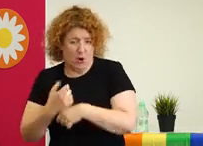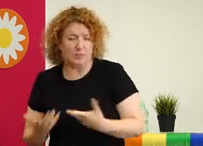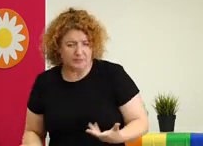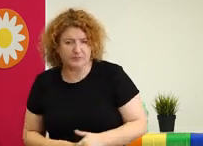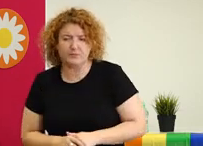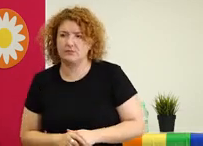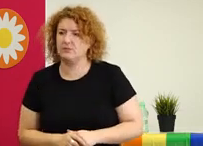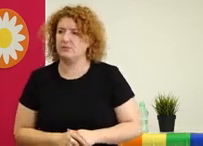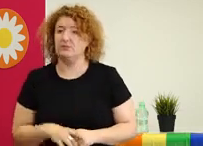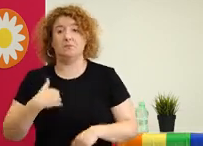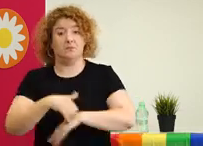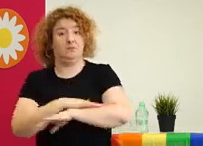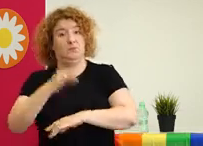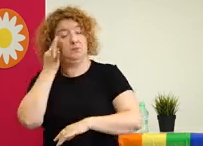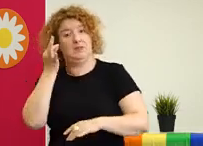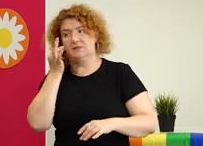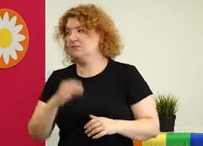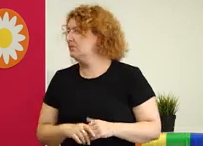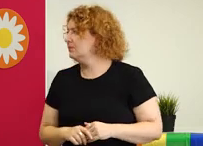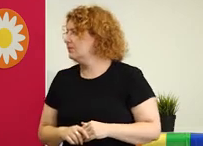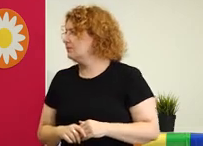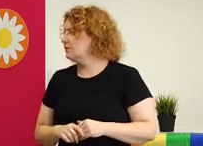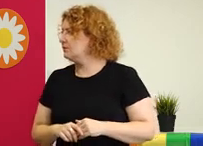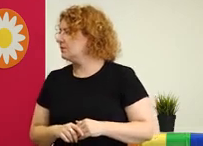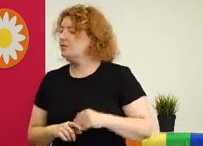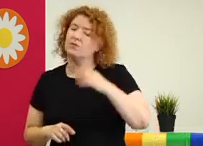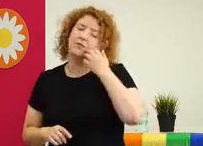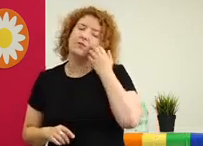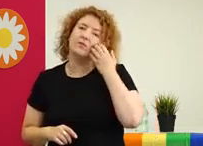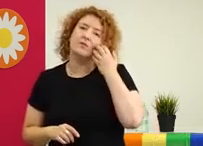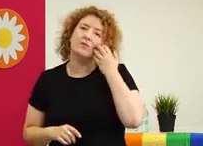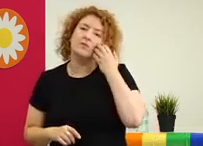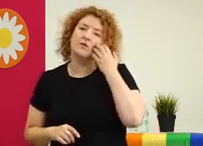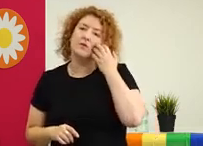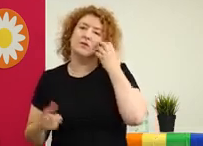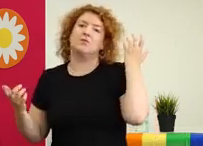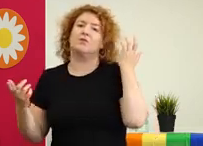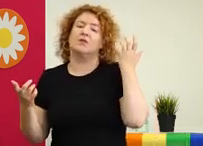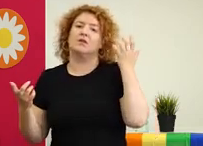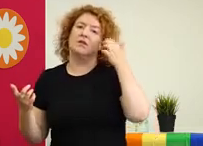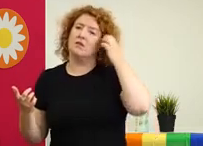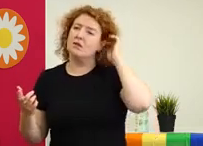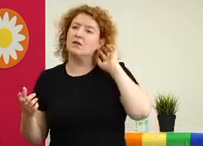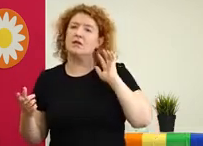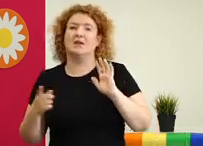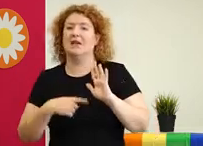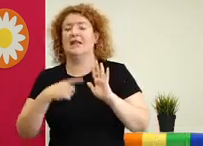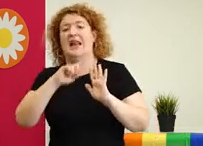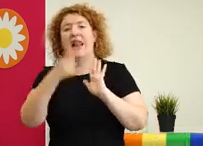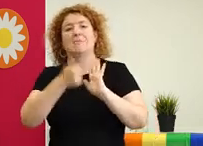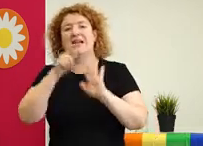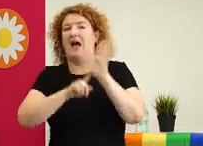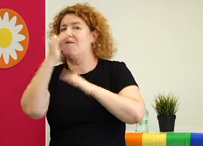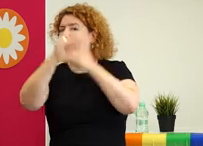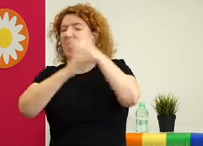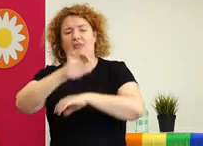Y la señora ministra, bombo y platillo, pues dice que es la norma más avanzada de Europa.